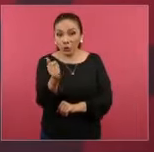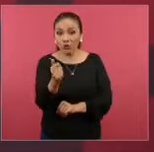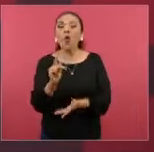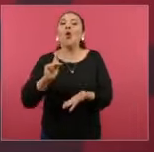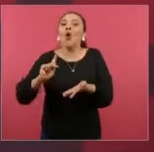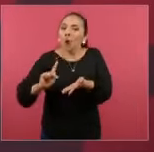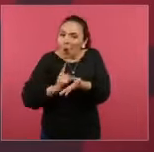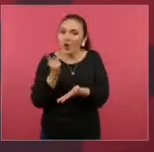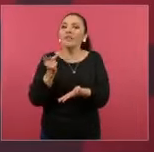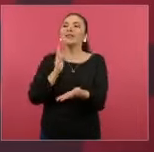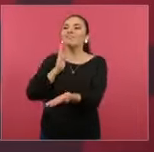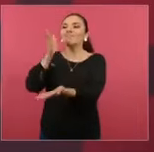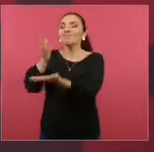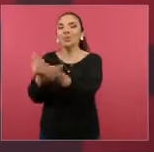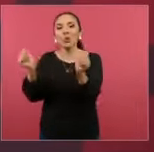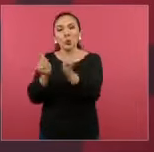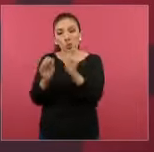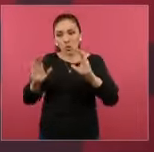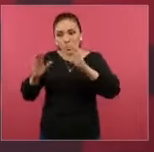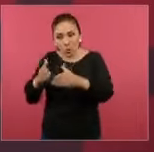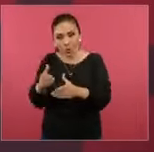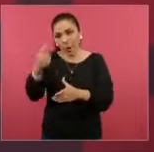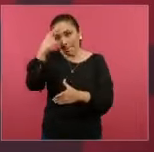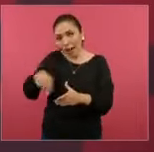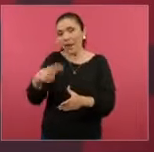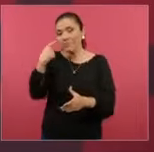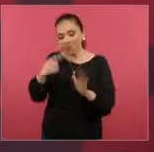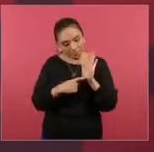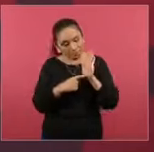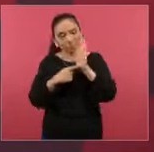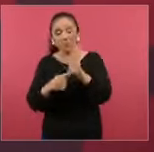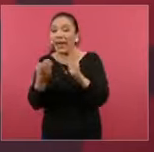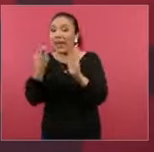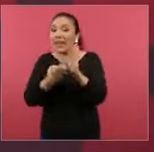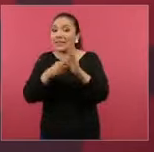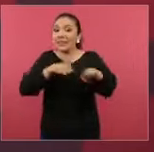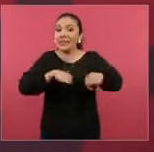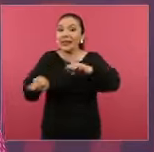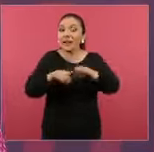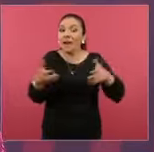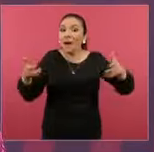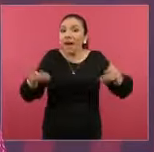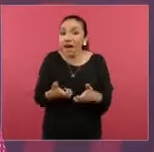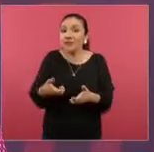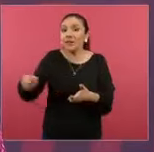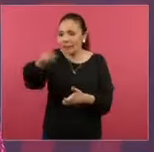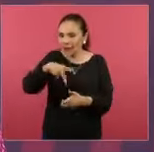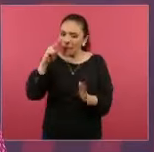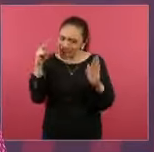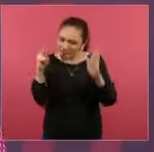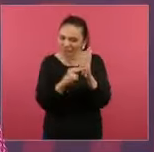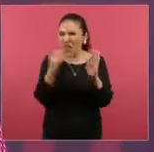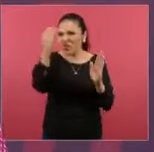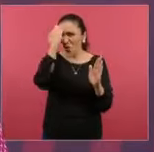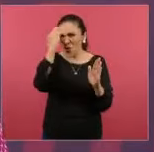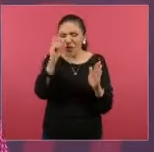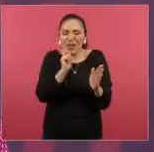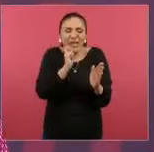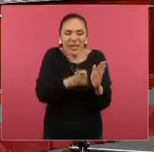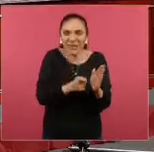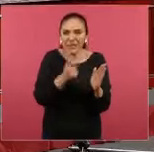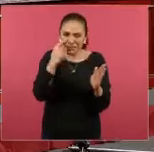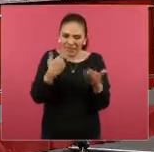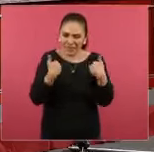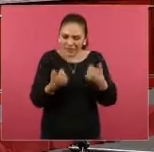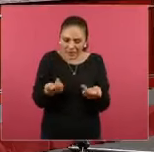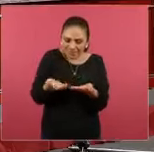regresando con esas comunidades a decirles, este es el resultado de los trabajos que tenemos, conozcan los libros de texto, vean de qué se